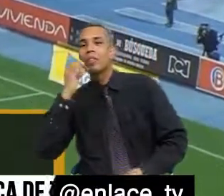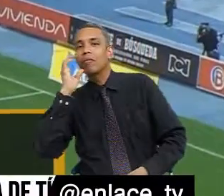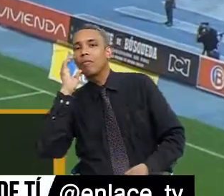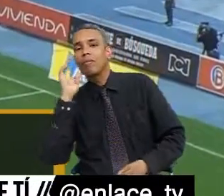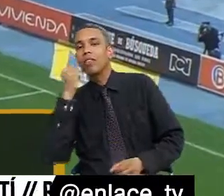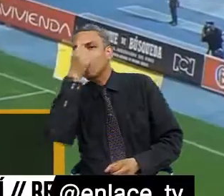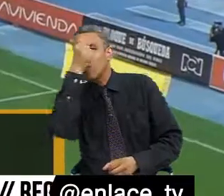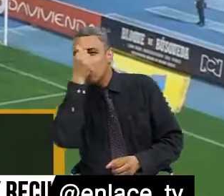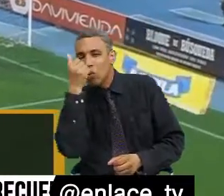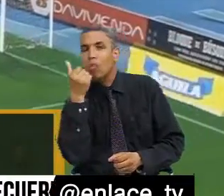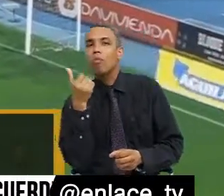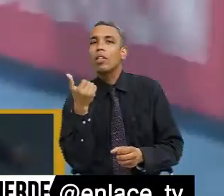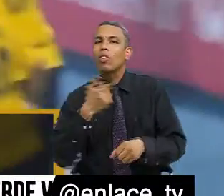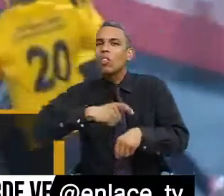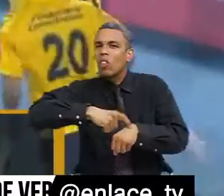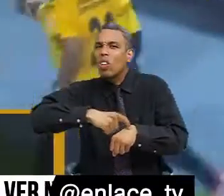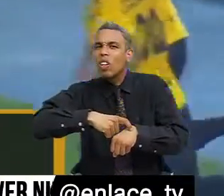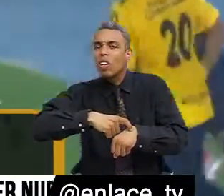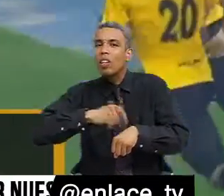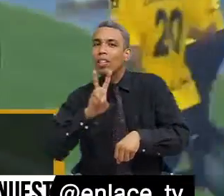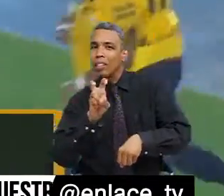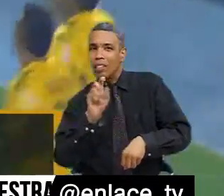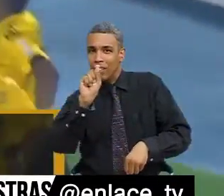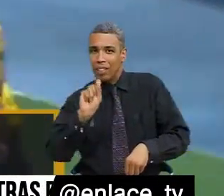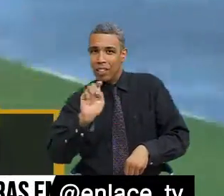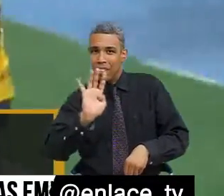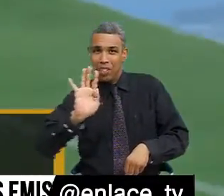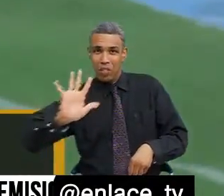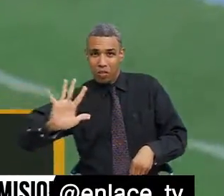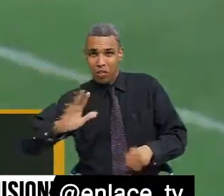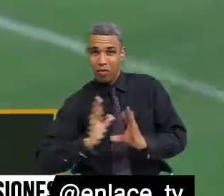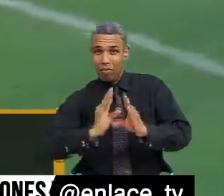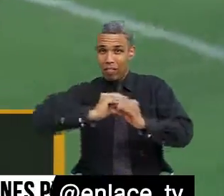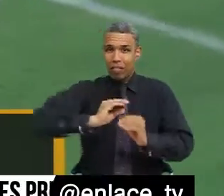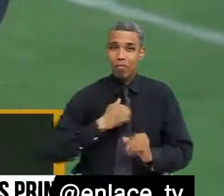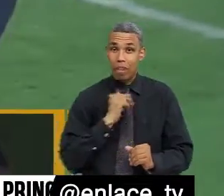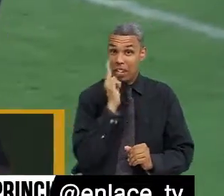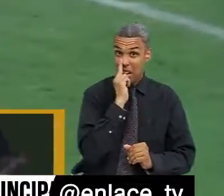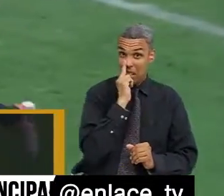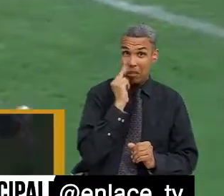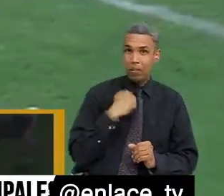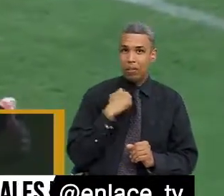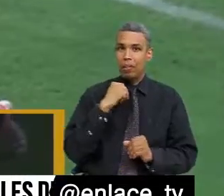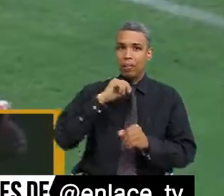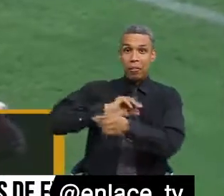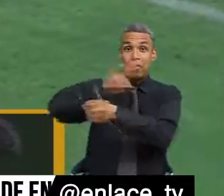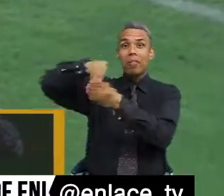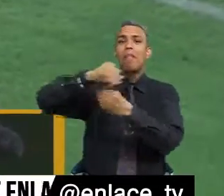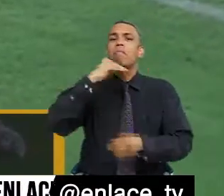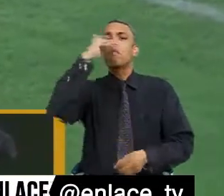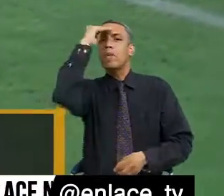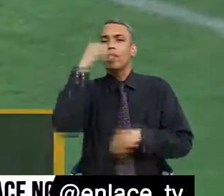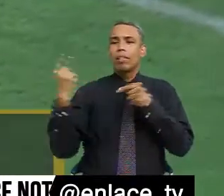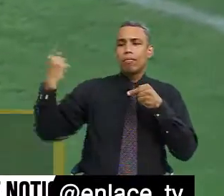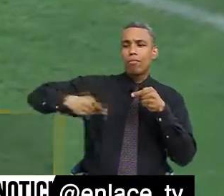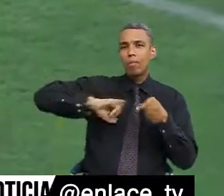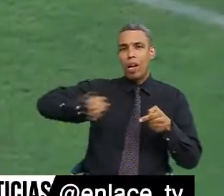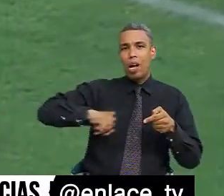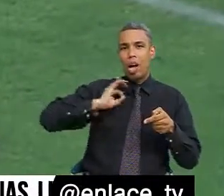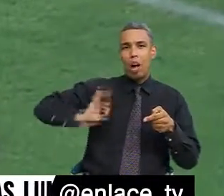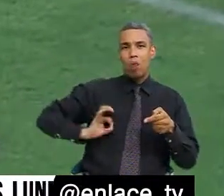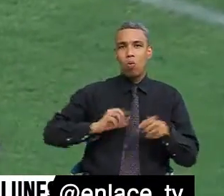próximo domingo 10 de julio a las 7:45 de la noche. Mientras tanto, Nacional de local recibirá a Jaguares a las